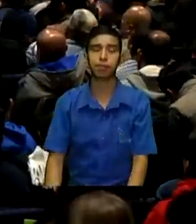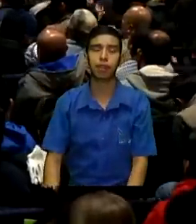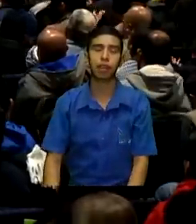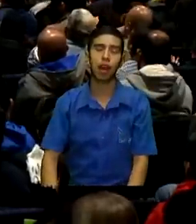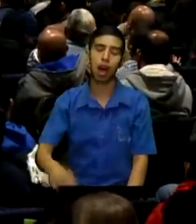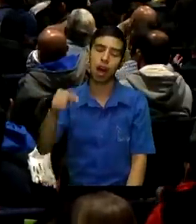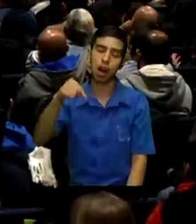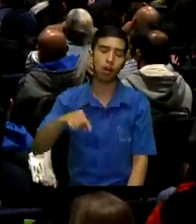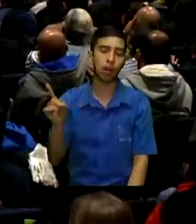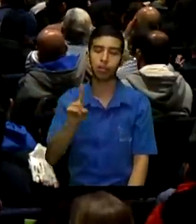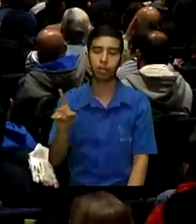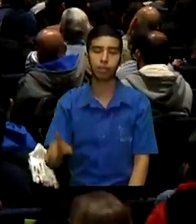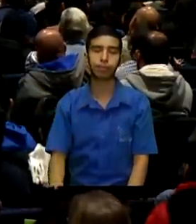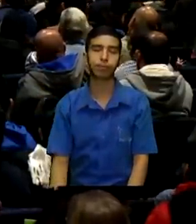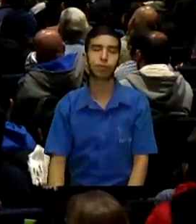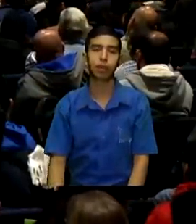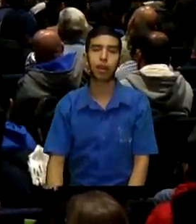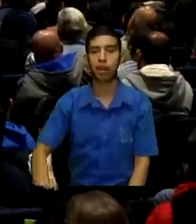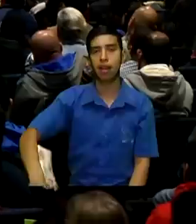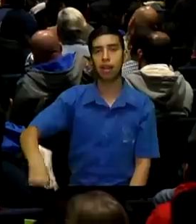tampoco.